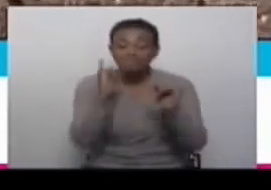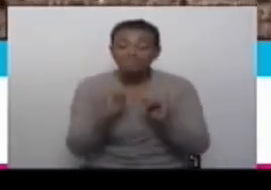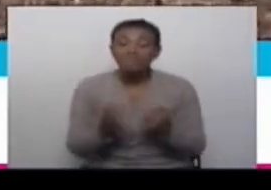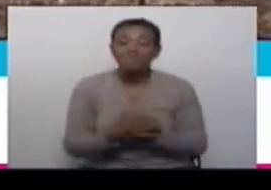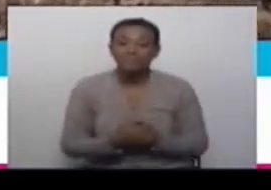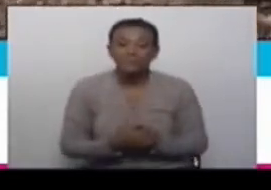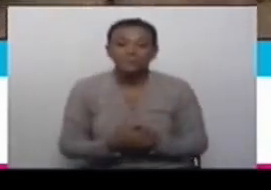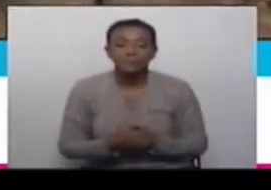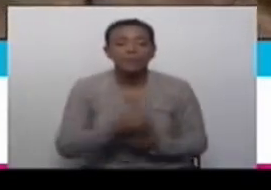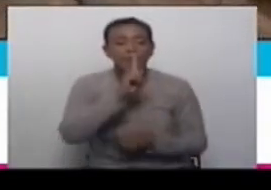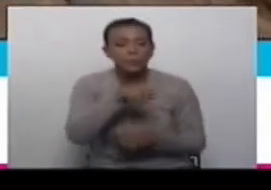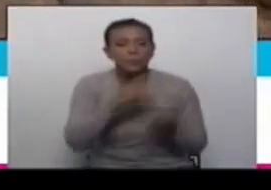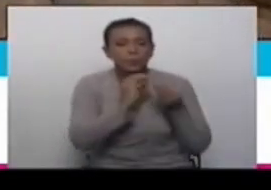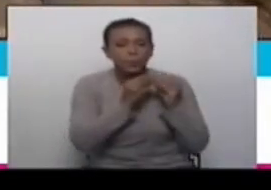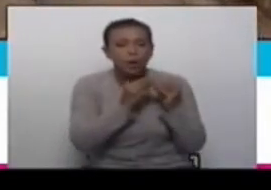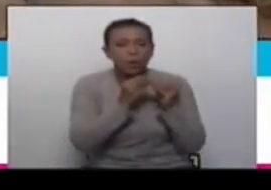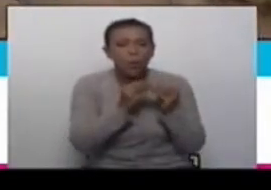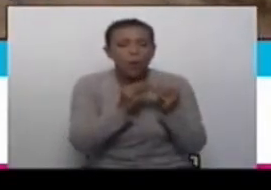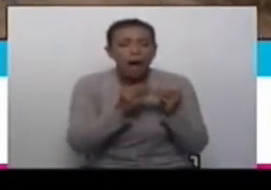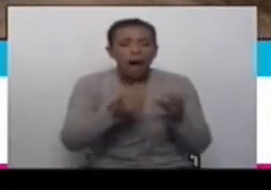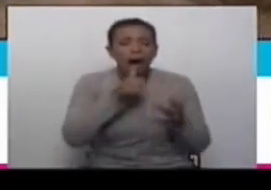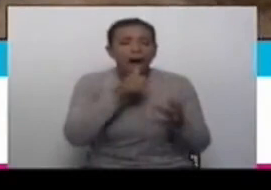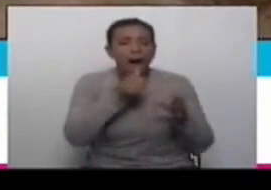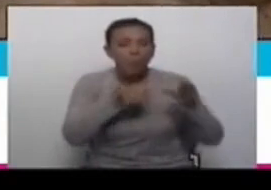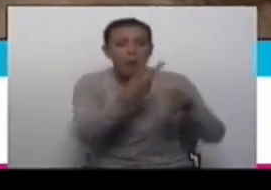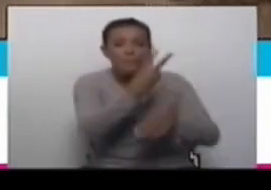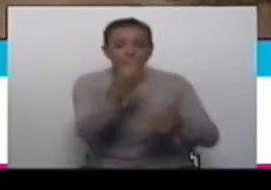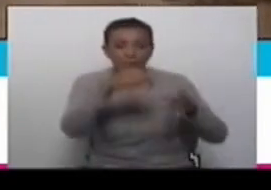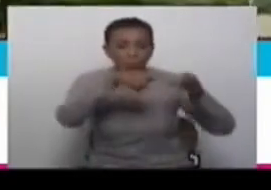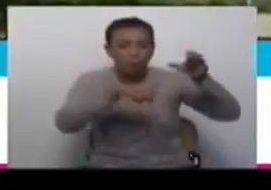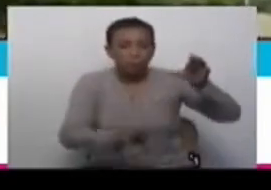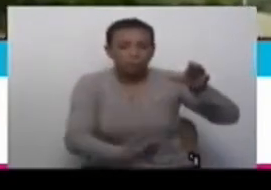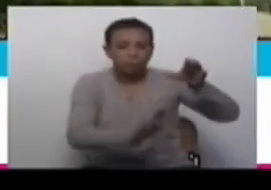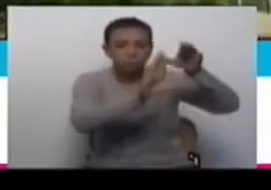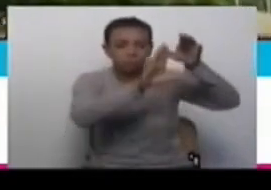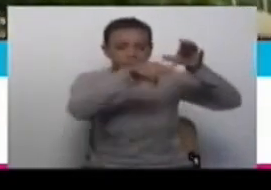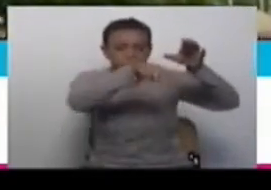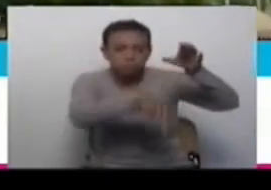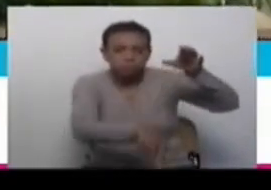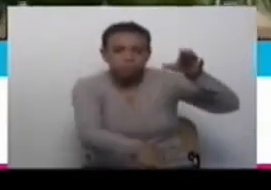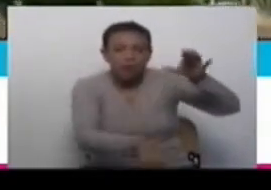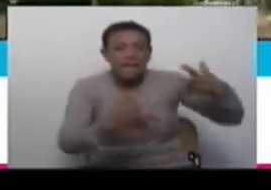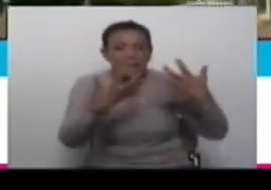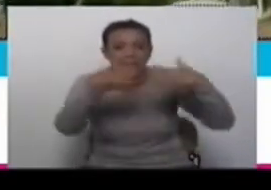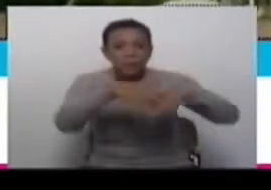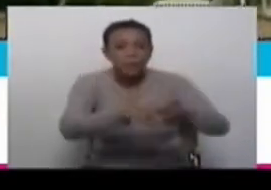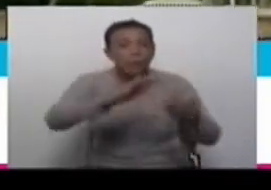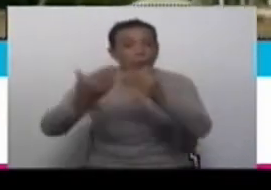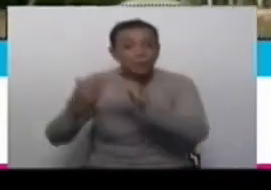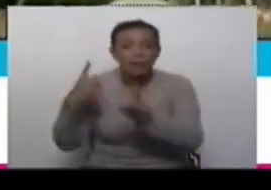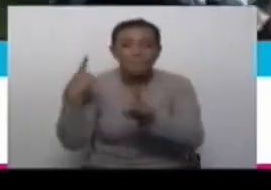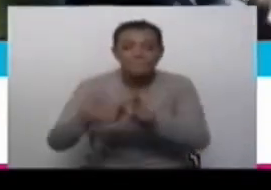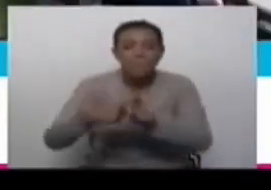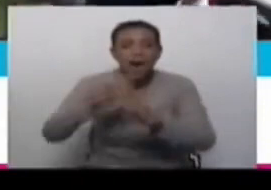hicieron? Asimismo, colocaron una bomba sumergible de 20 HP, donde estuvo presente la integración de la comunidad,